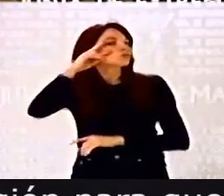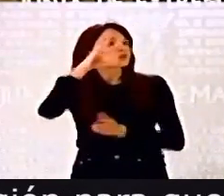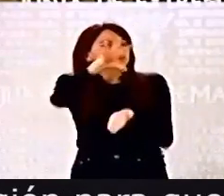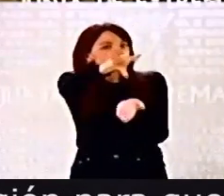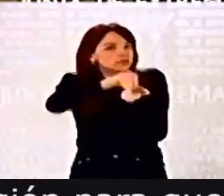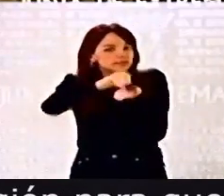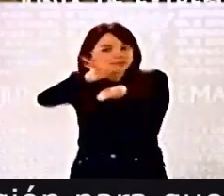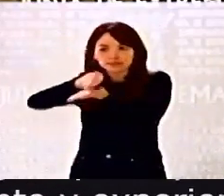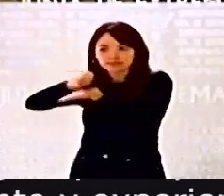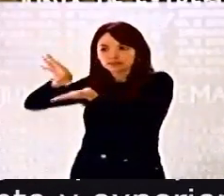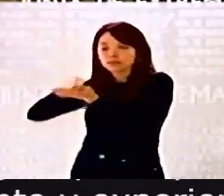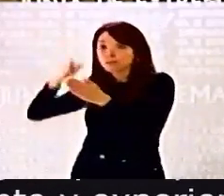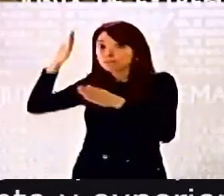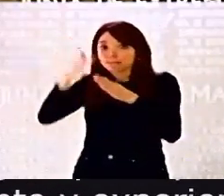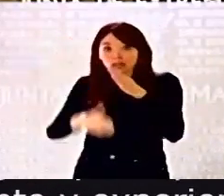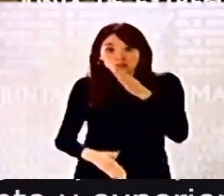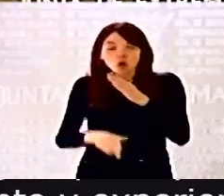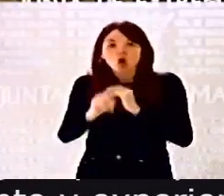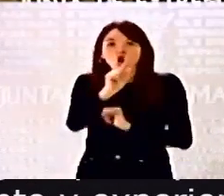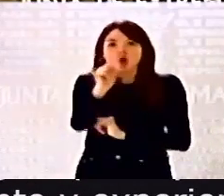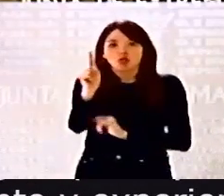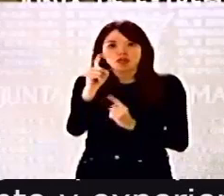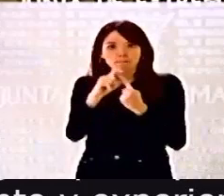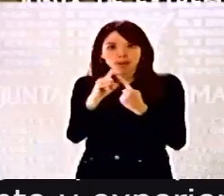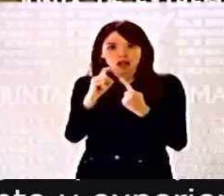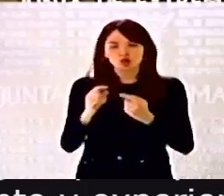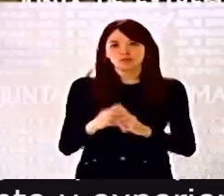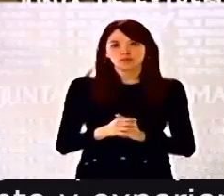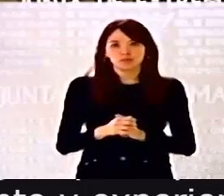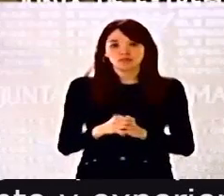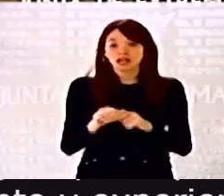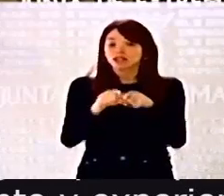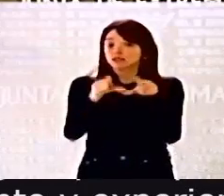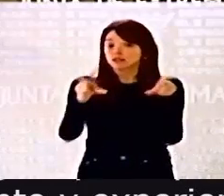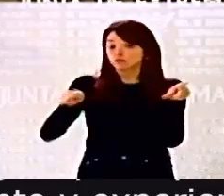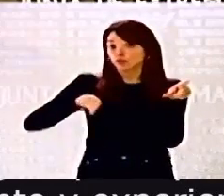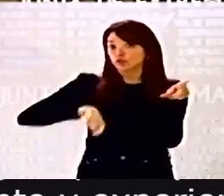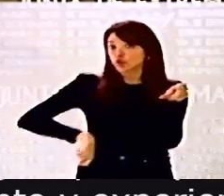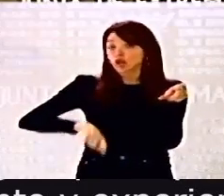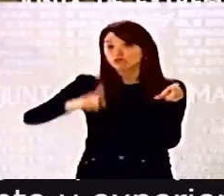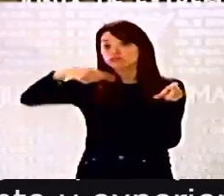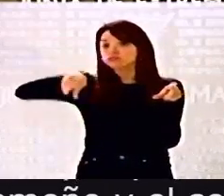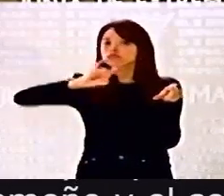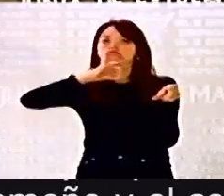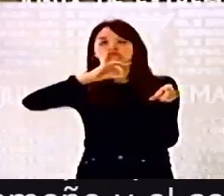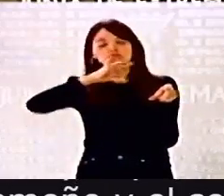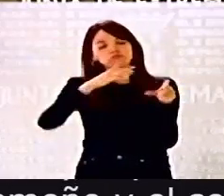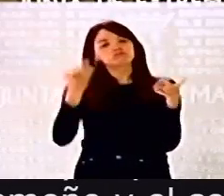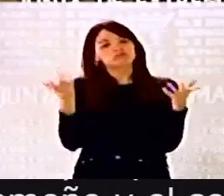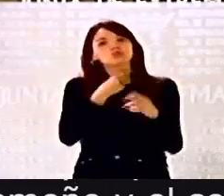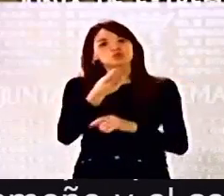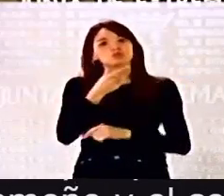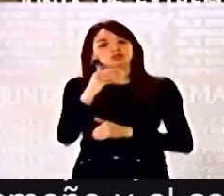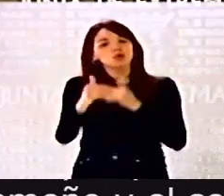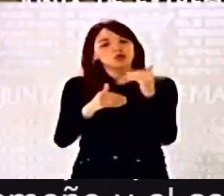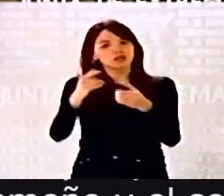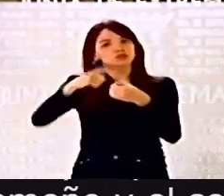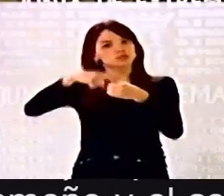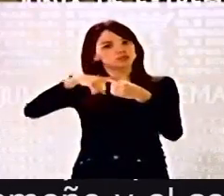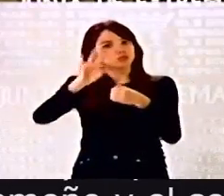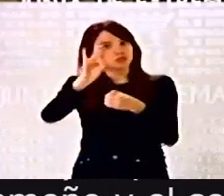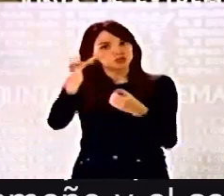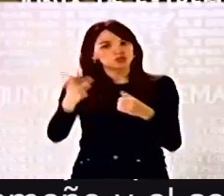mayo. El tejido empresarial extremeño y el sector profesional ha acogido muy favorablemente este proceso participativo,